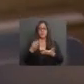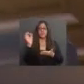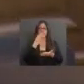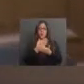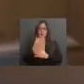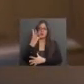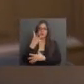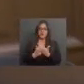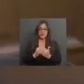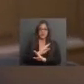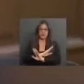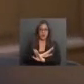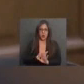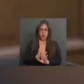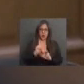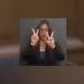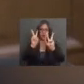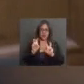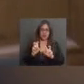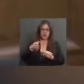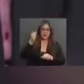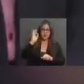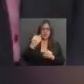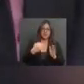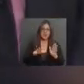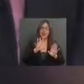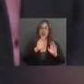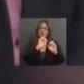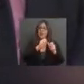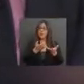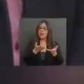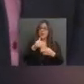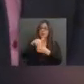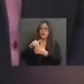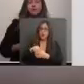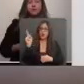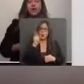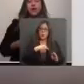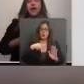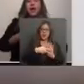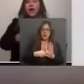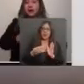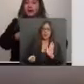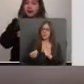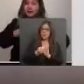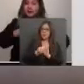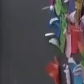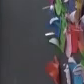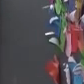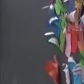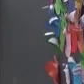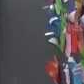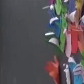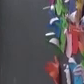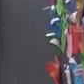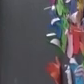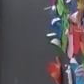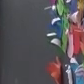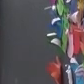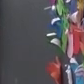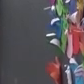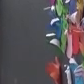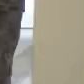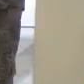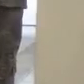que una lectura más concienzuda de lo que puede ser un texto. Y también influye los